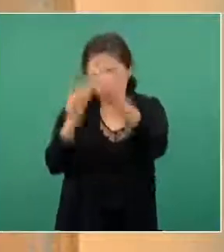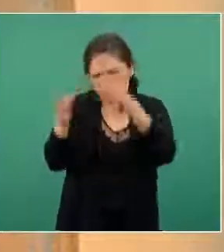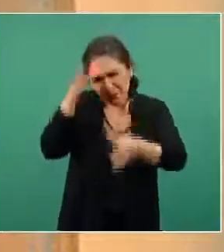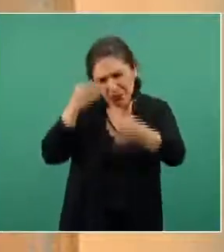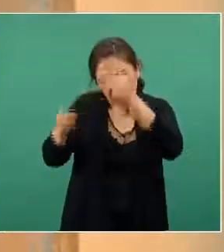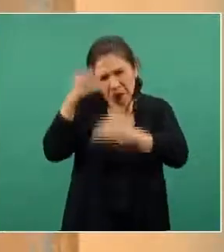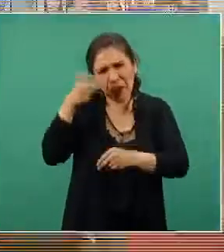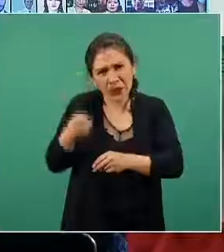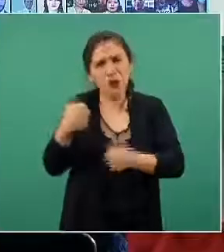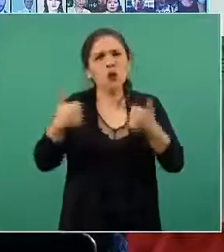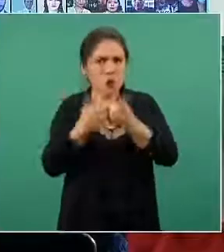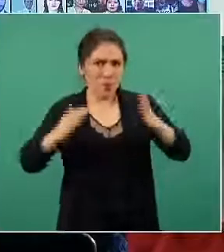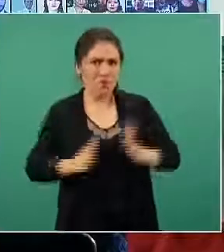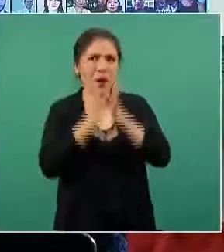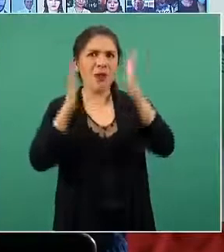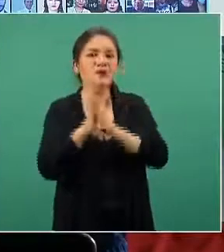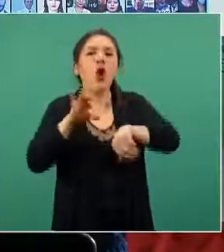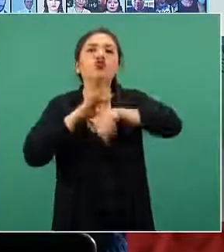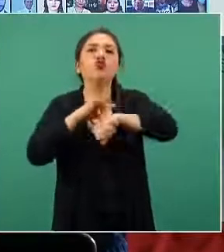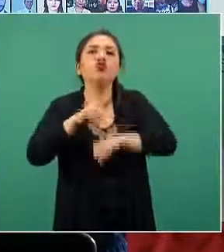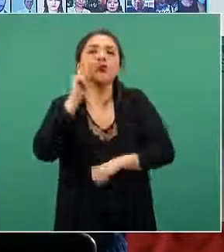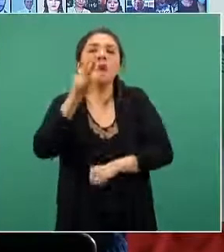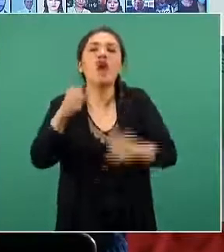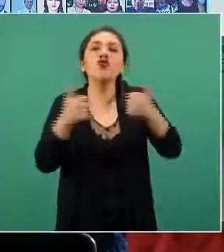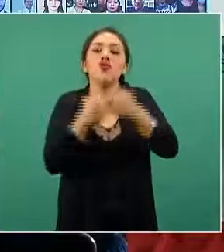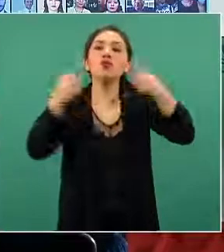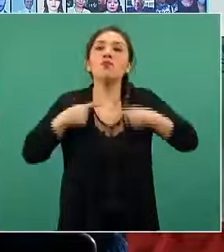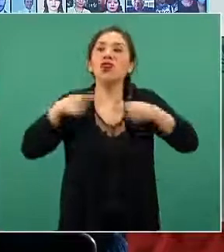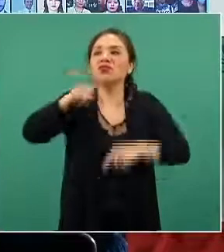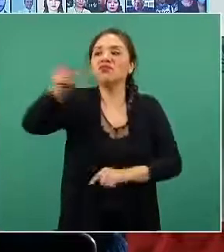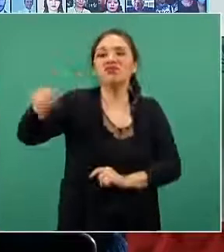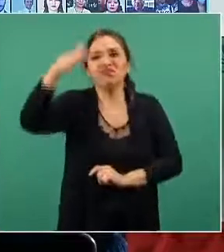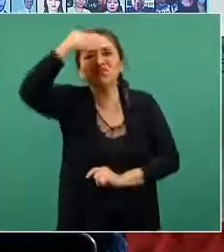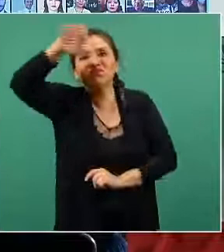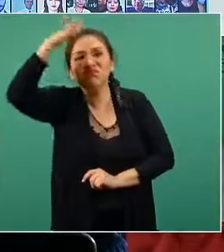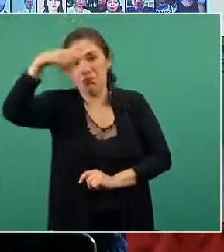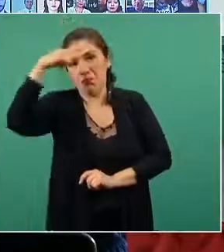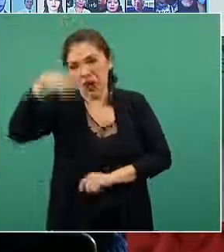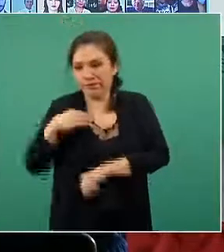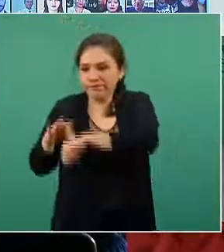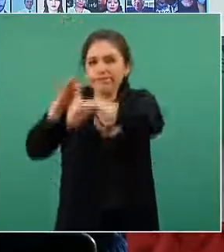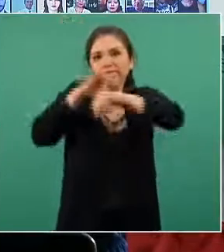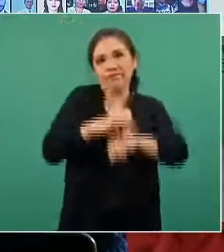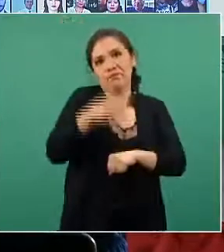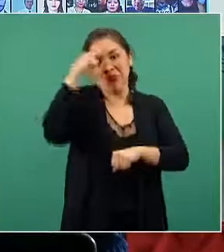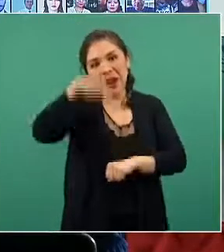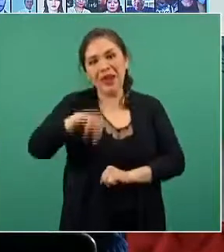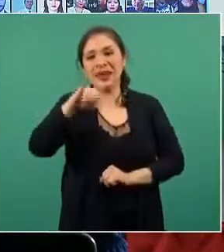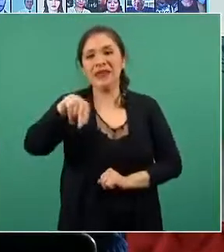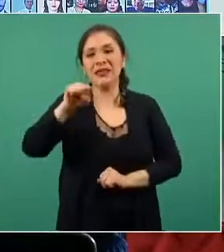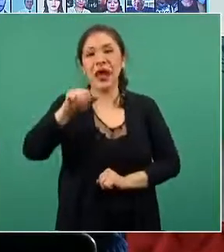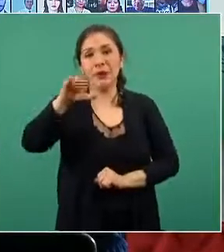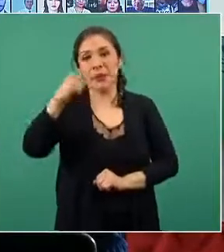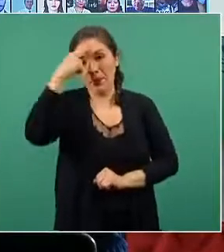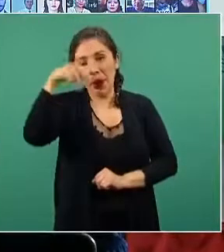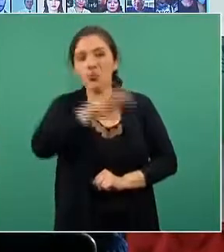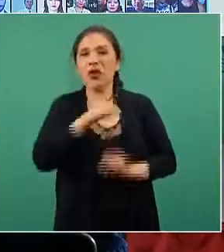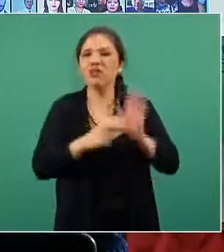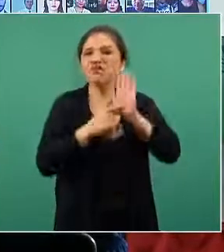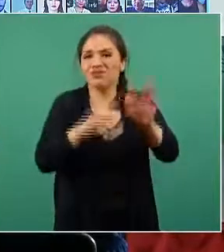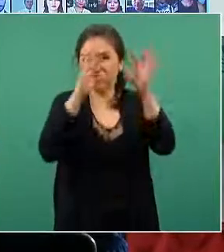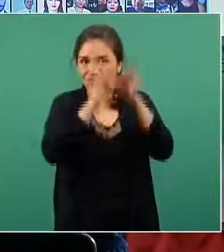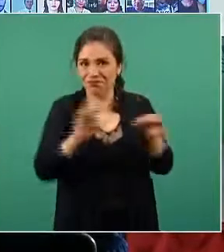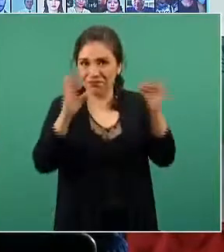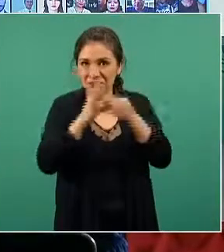participe también de manera vivencial, digamos, con los expertos que estamos trayendo al INSABI a presentar.